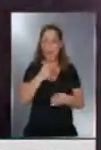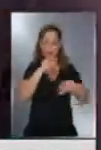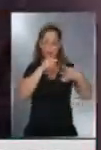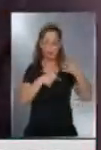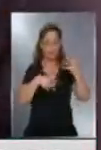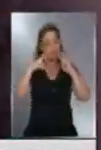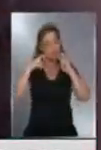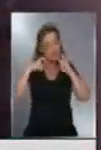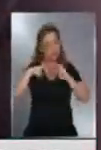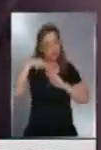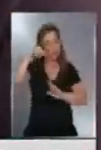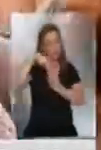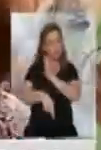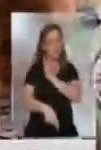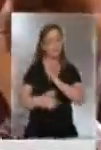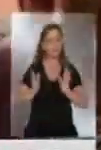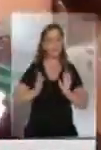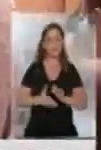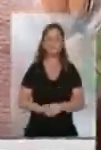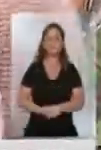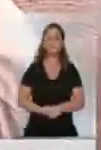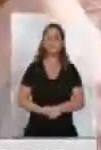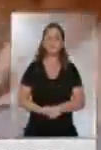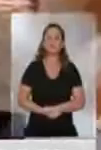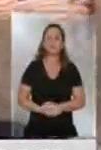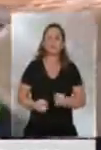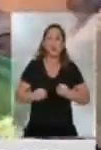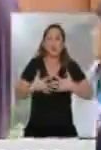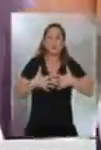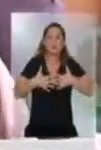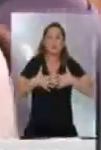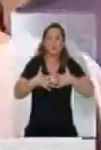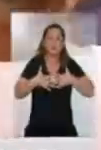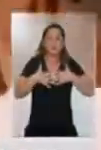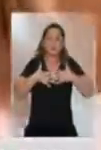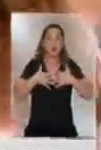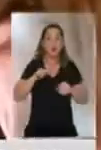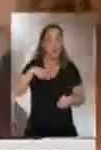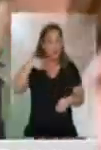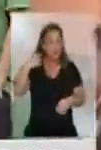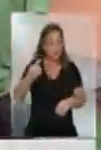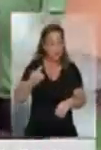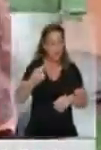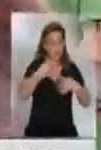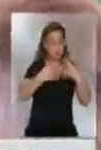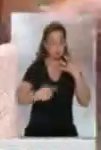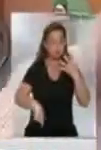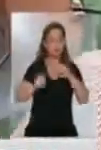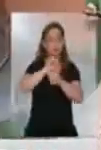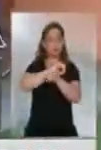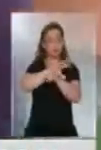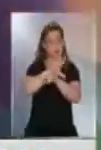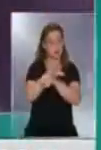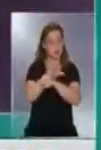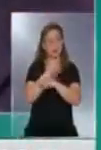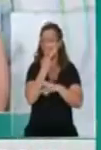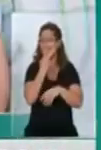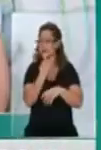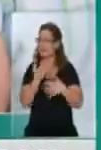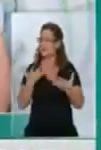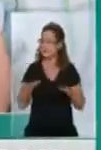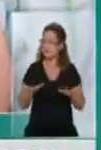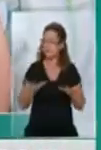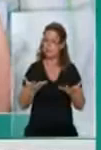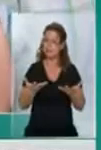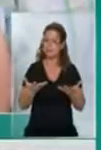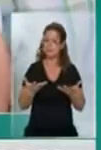Doctor, finalmente preguntarle por otros síntomas que se han ido conociendo del coronavirus y ha llamado bastante la atención, que